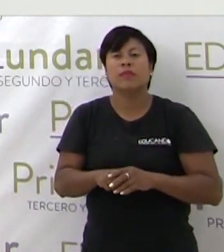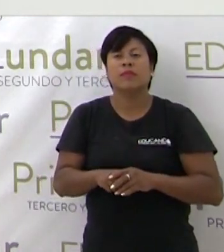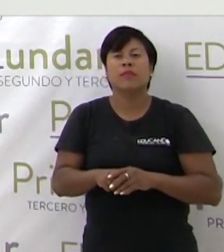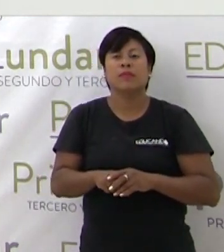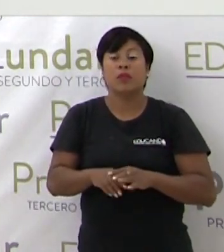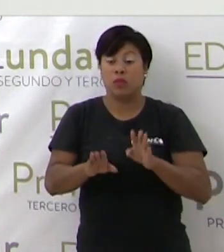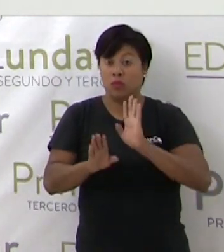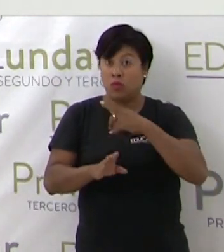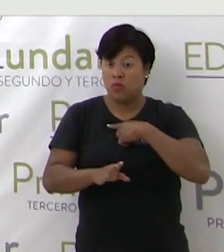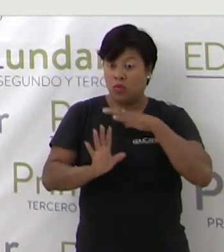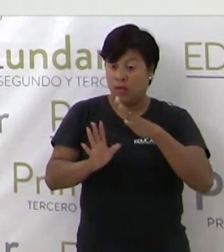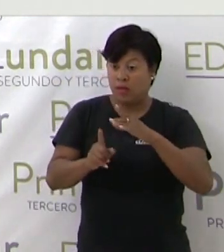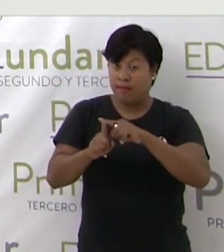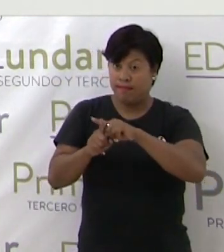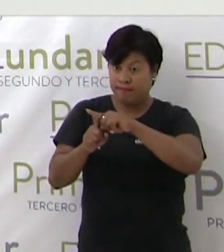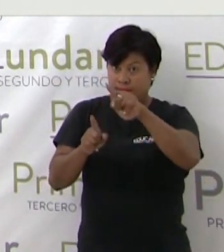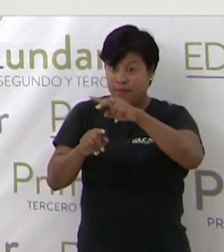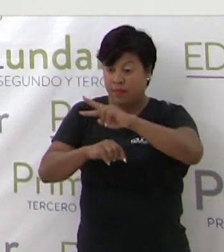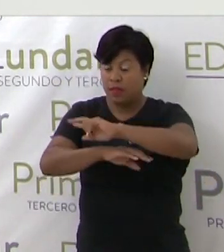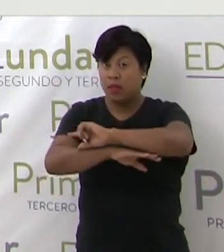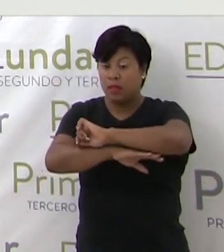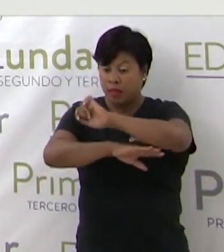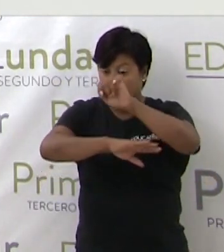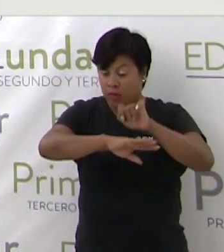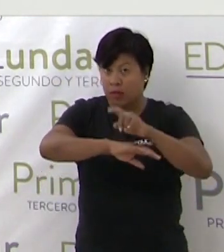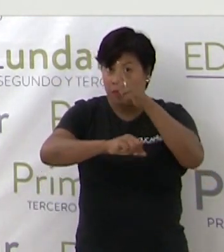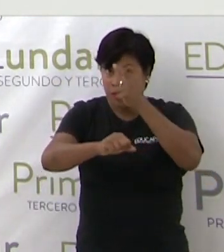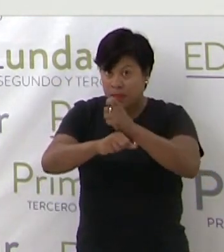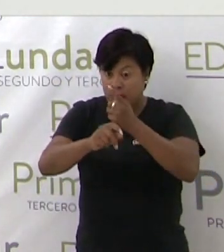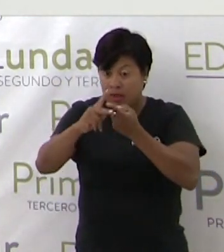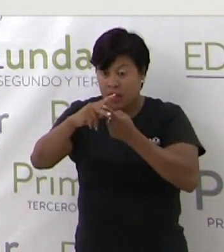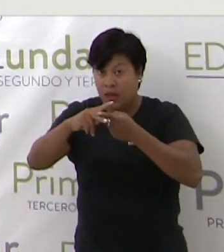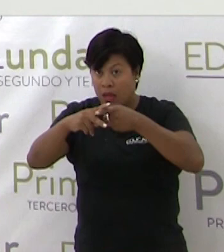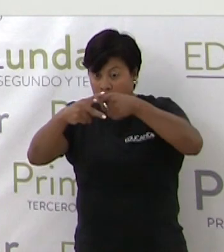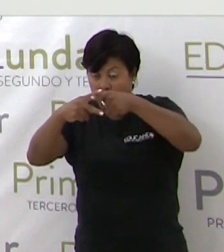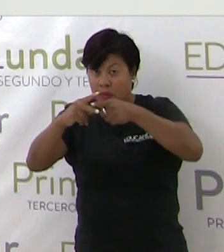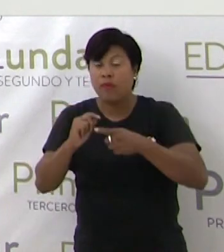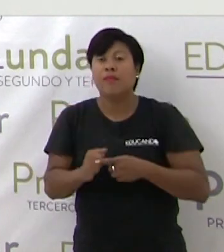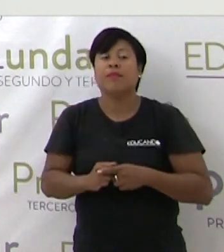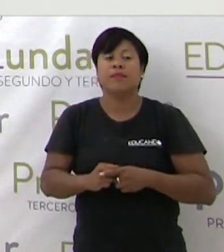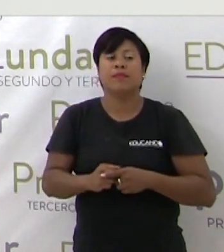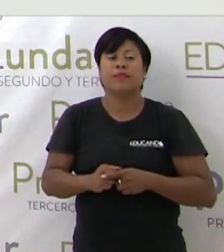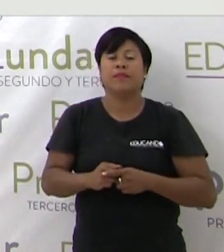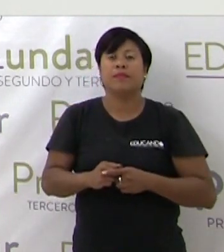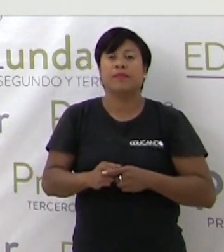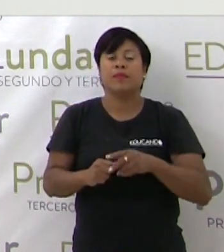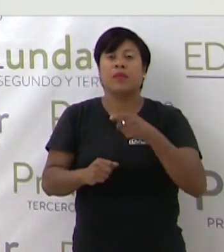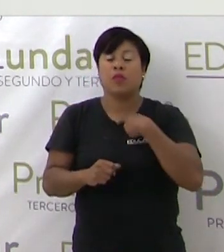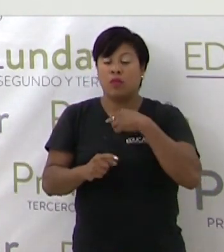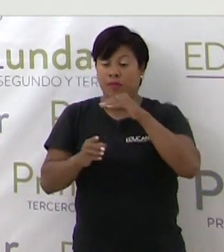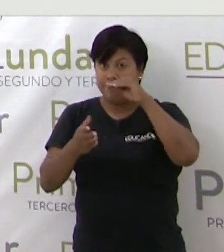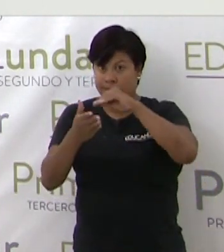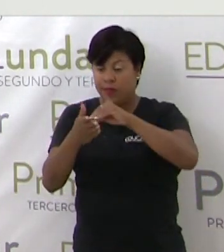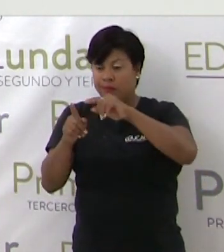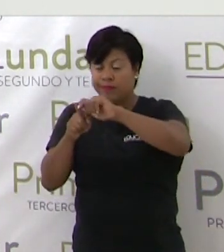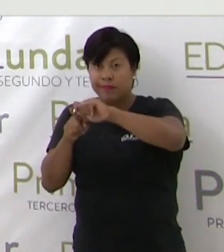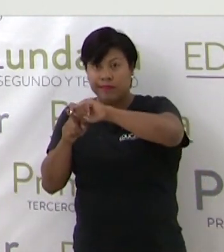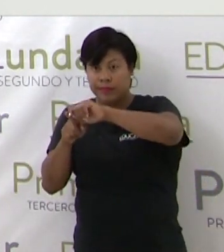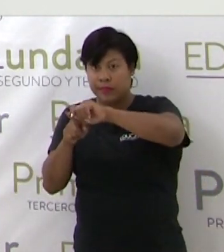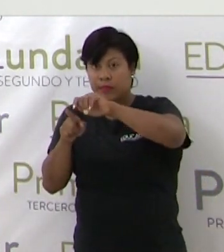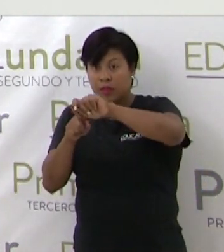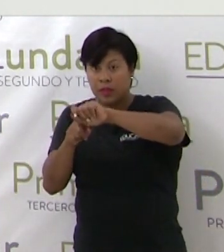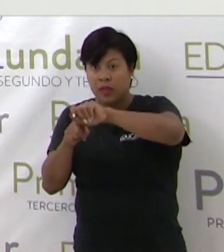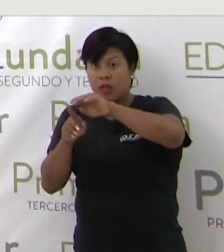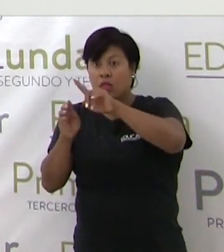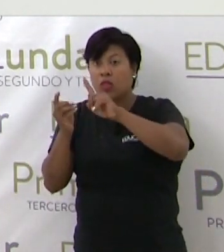que localicé utilizando el transportador el primer ángulo, lo posicione entonces mi transportador en